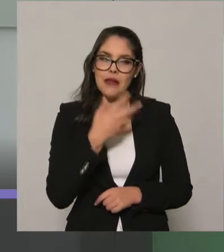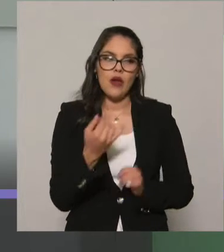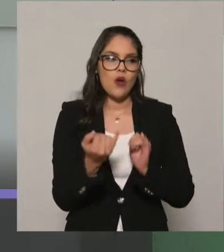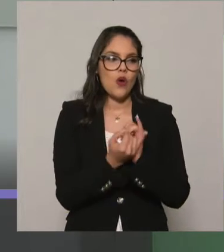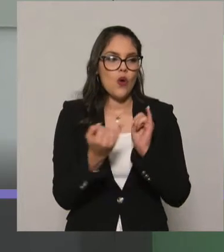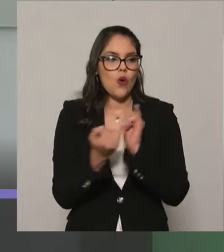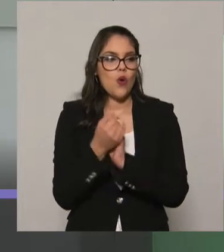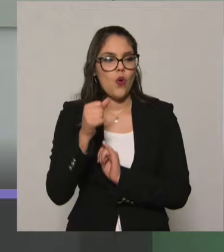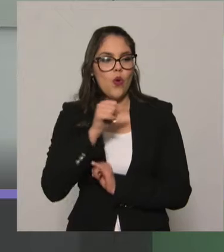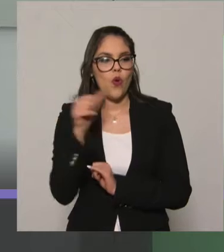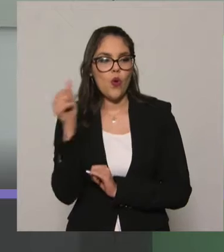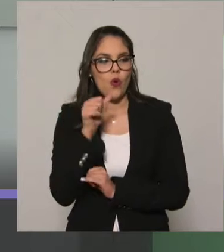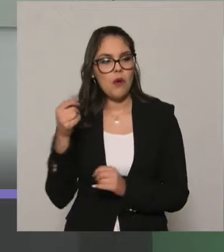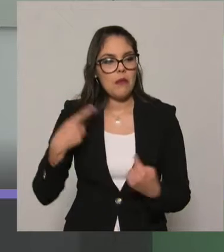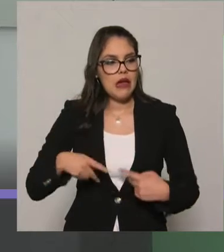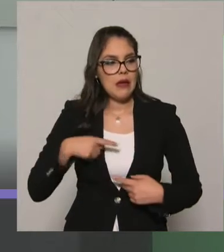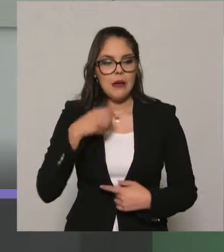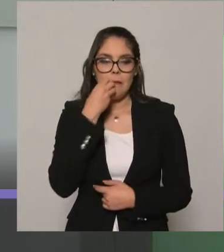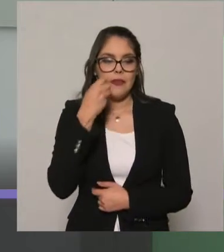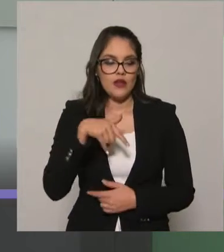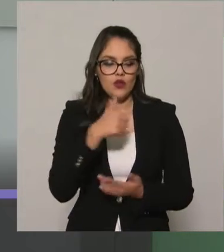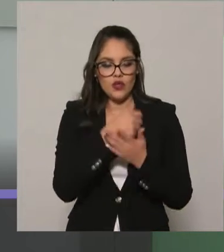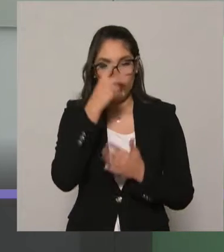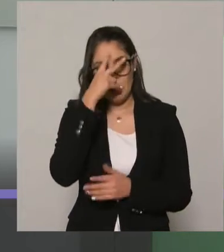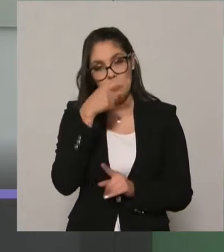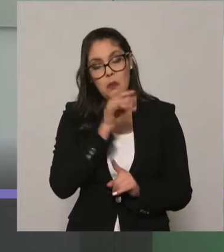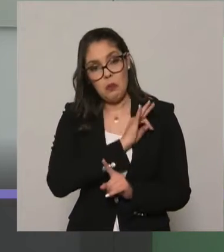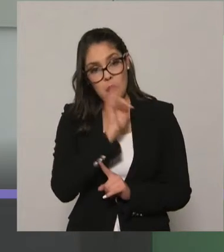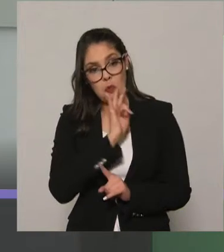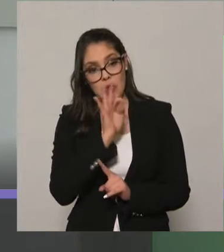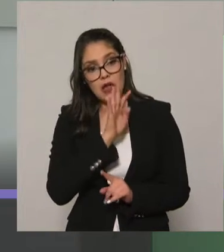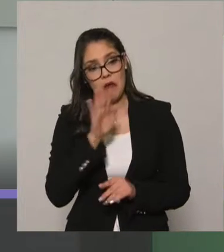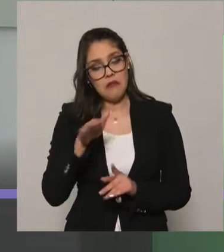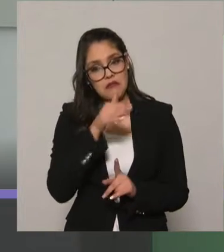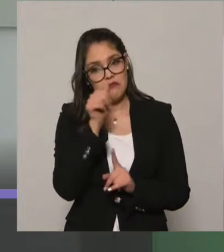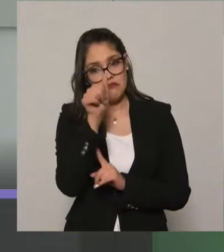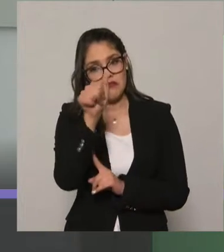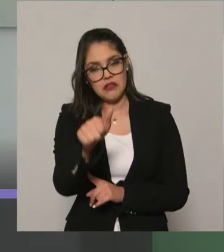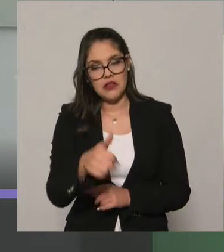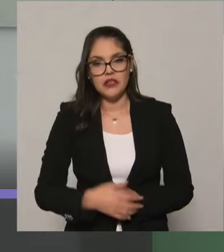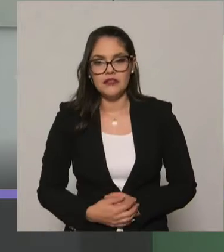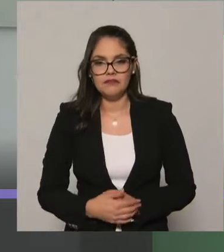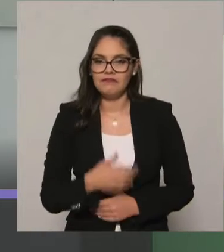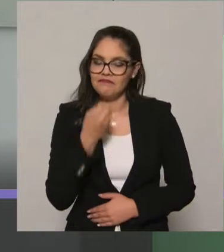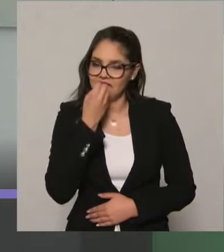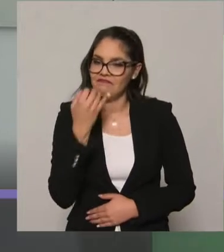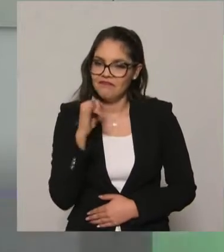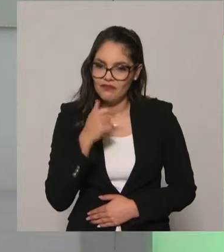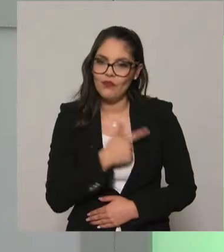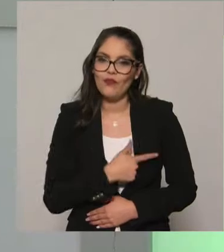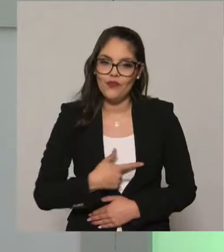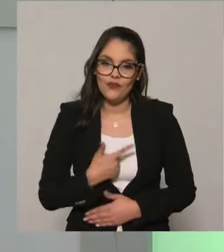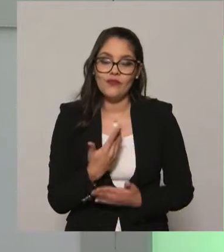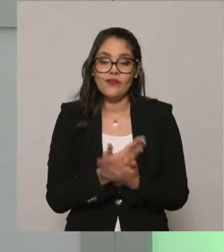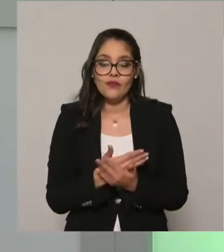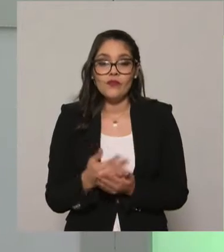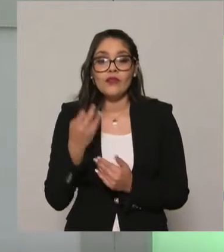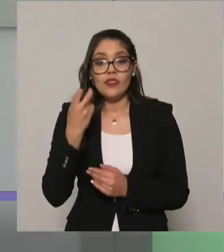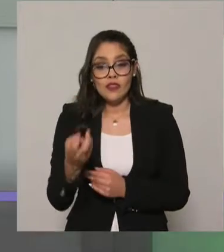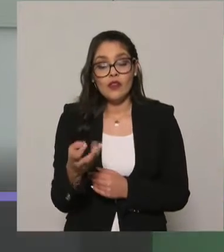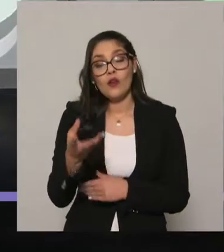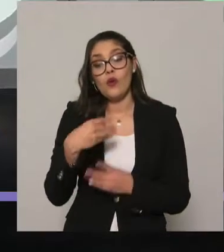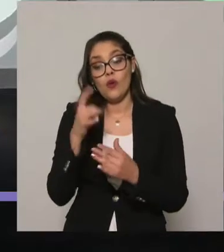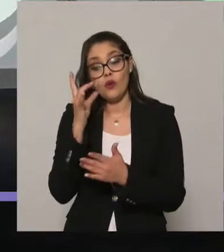personajes icónicos de la Ciudad de México. Ese podría ser un recorrido. ¿Te gusta? No, totalmente, por supuesto que sí, y además todas